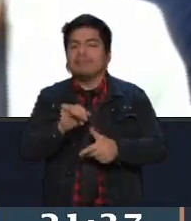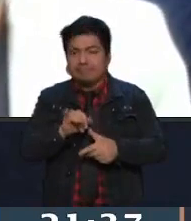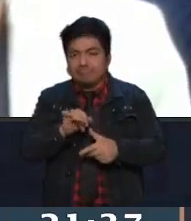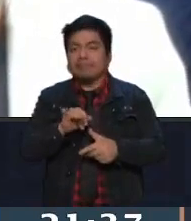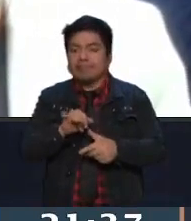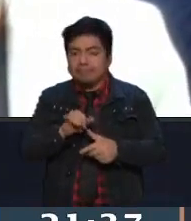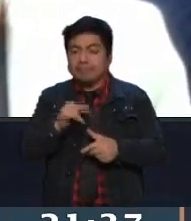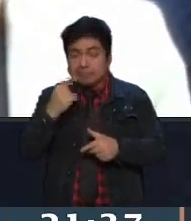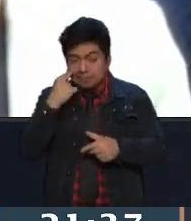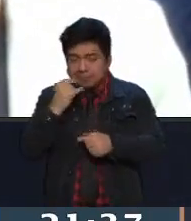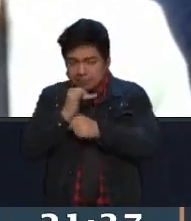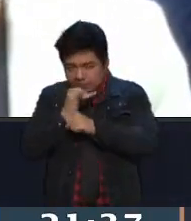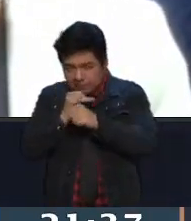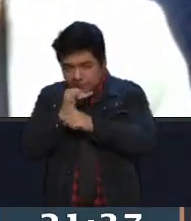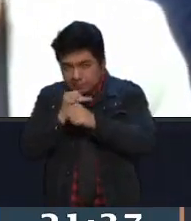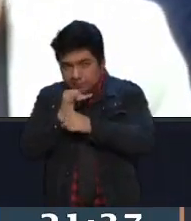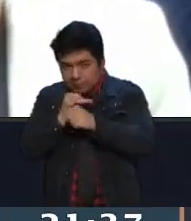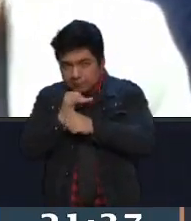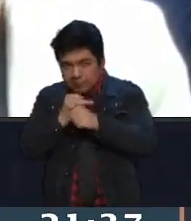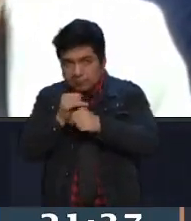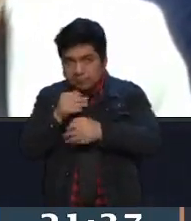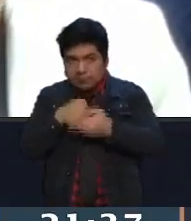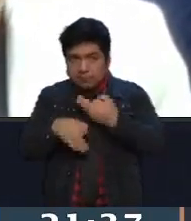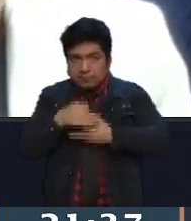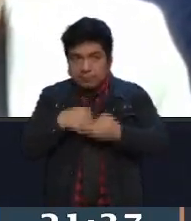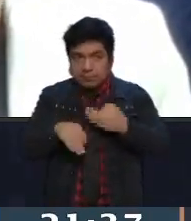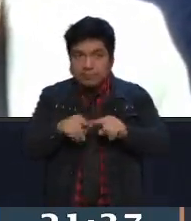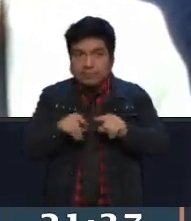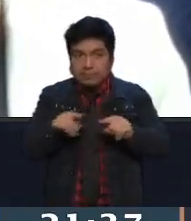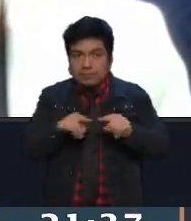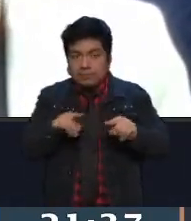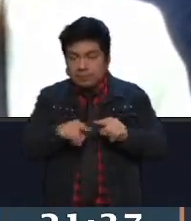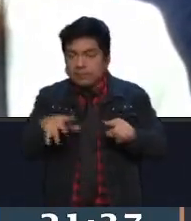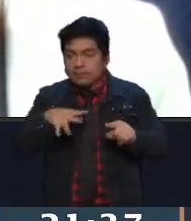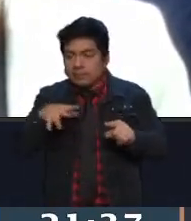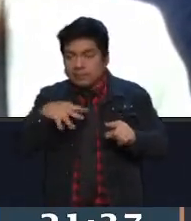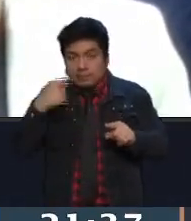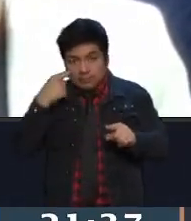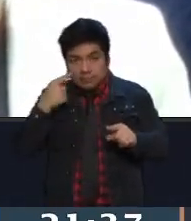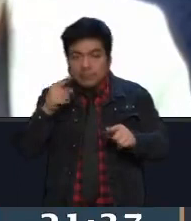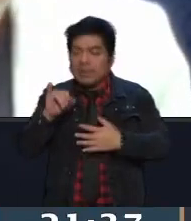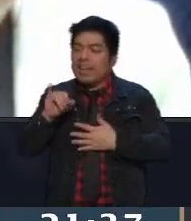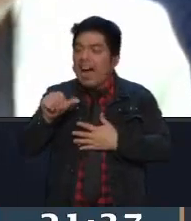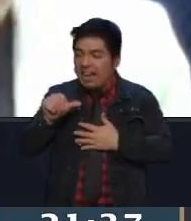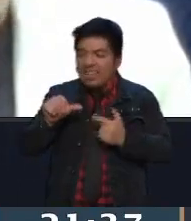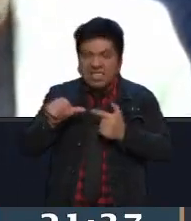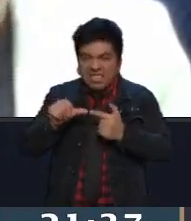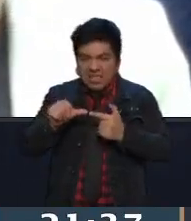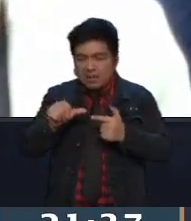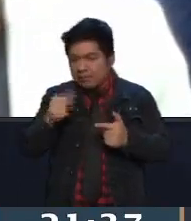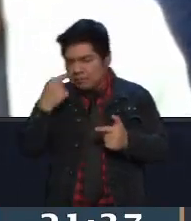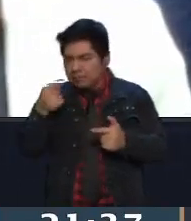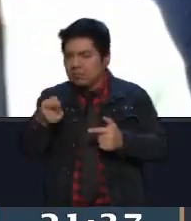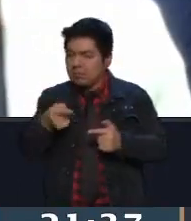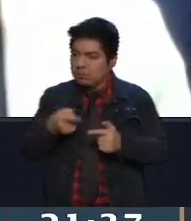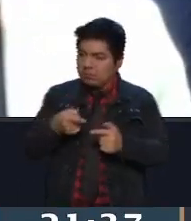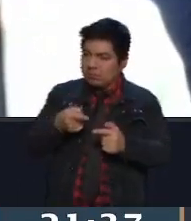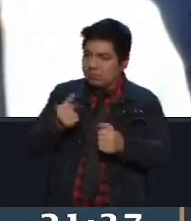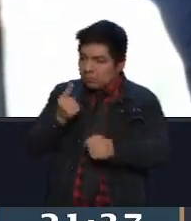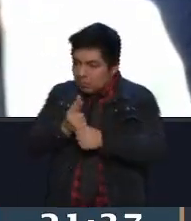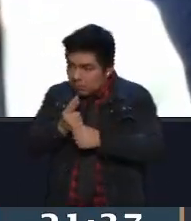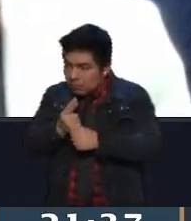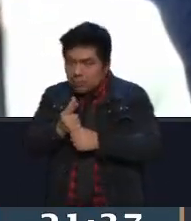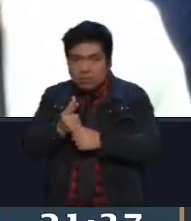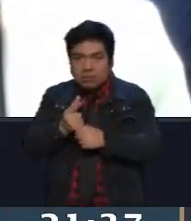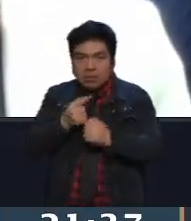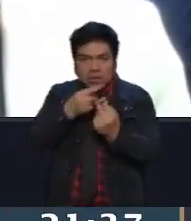pues hicimos una investigación basada en herramientas de inteligencia artificial, en la cual detectamos que más de la mitad